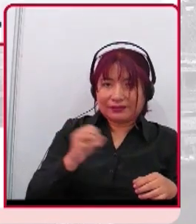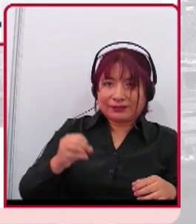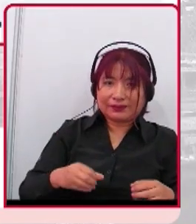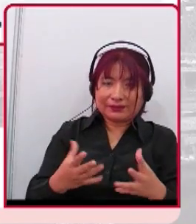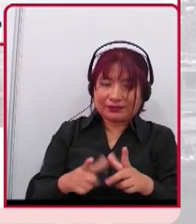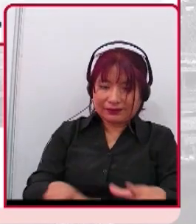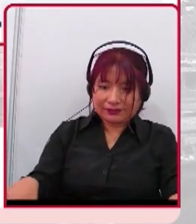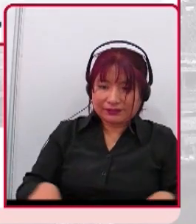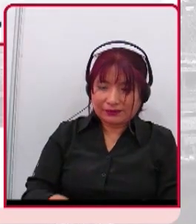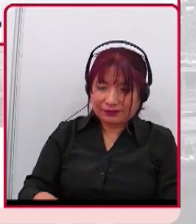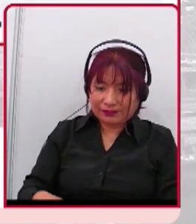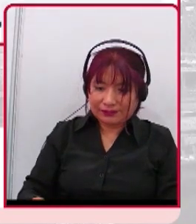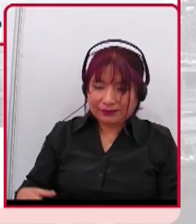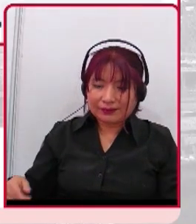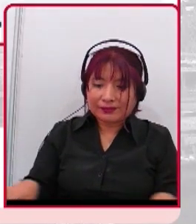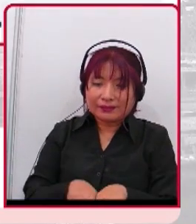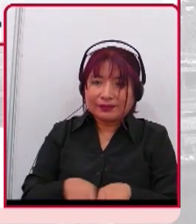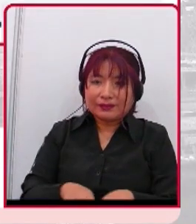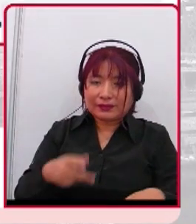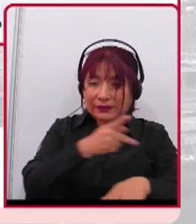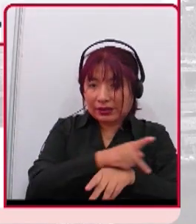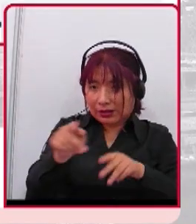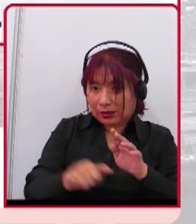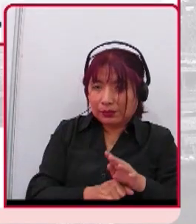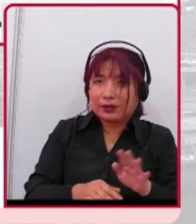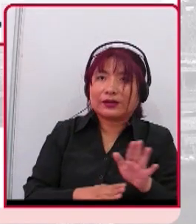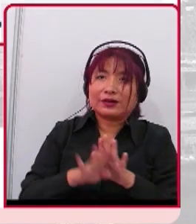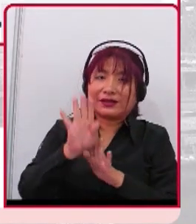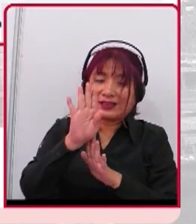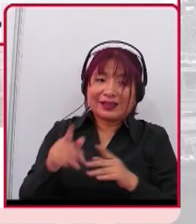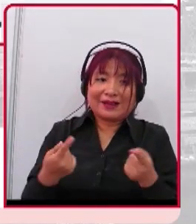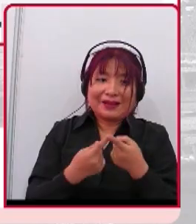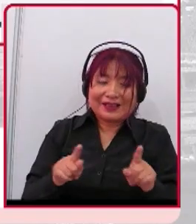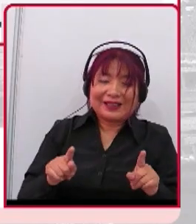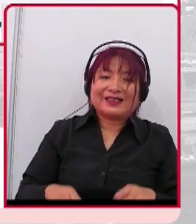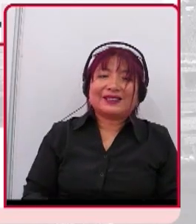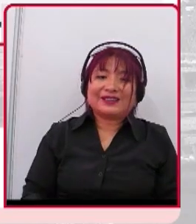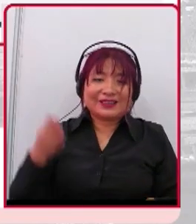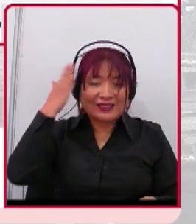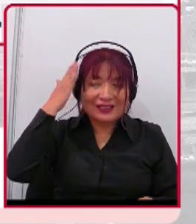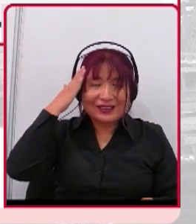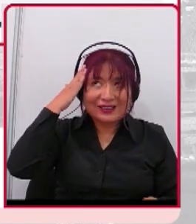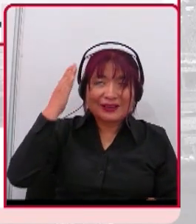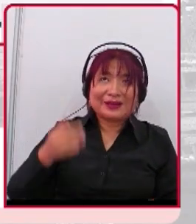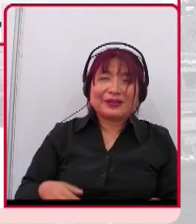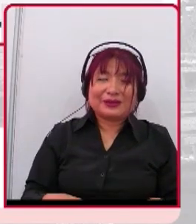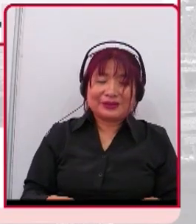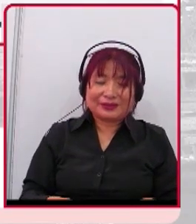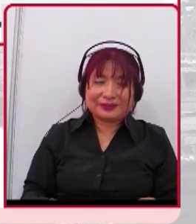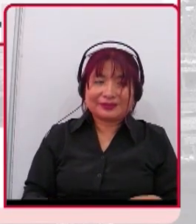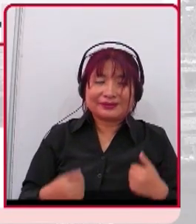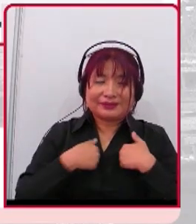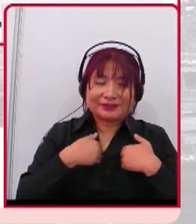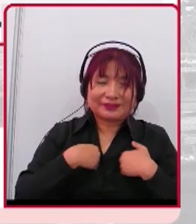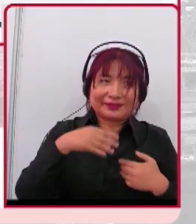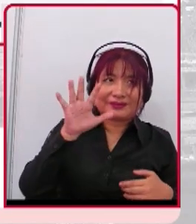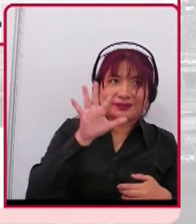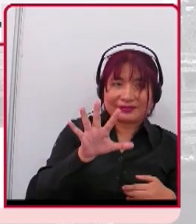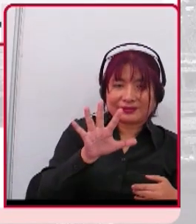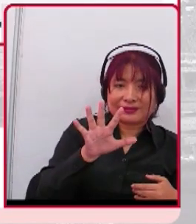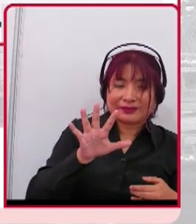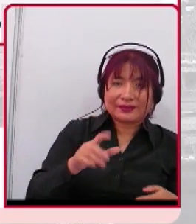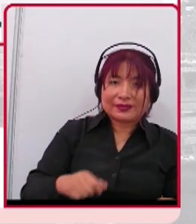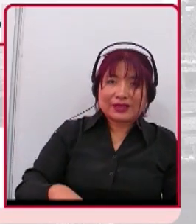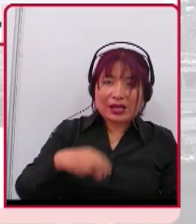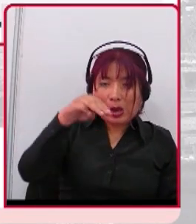abierta es un proyecto que todavía está en desarrollo, todavía no definimos, pero sabemos que tenemos que alcanzar los 5 metros cuadrados como área abierta. Lo